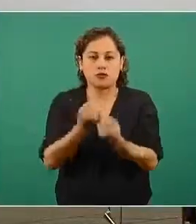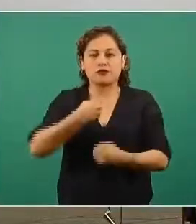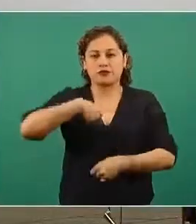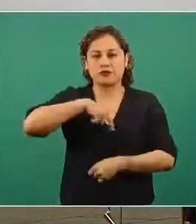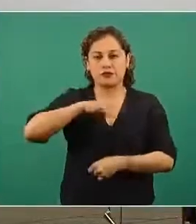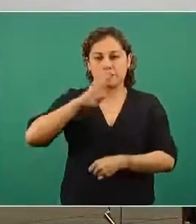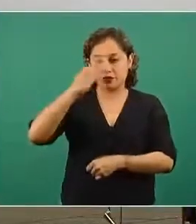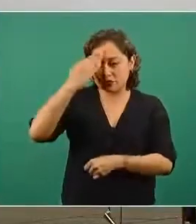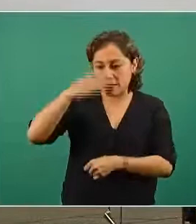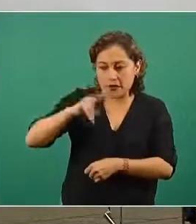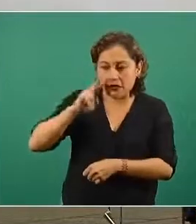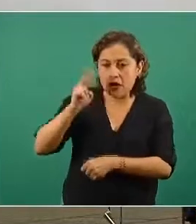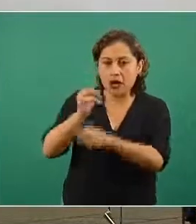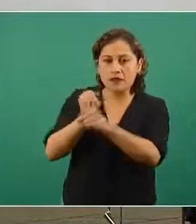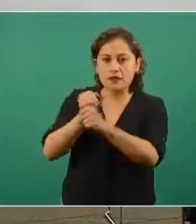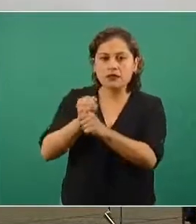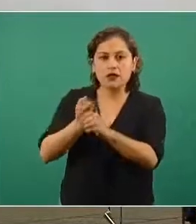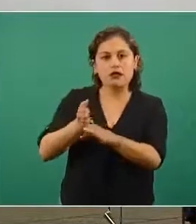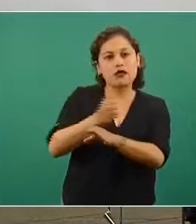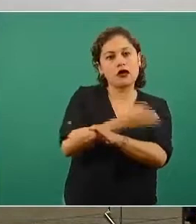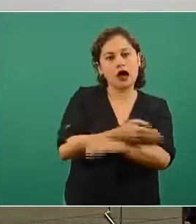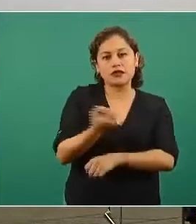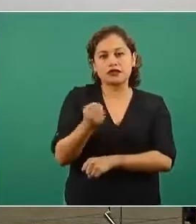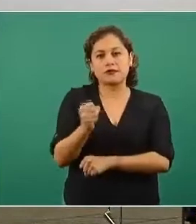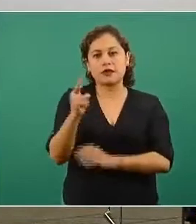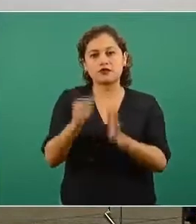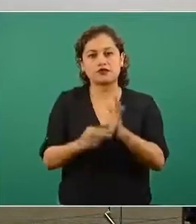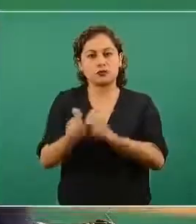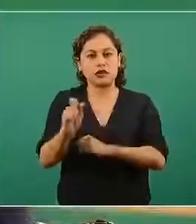año pasado. Se han